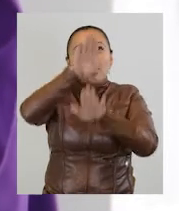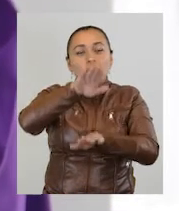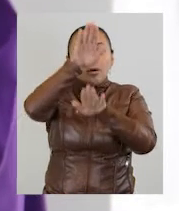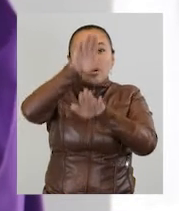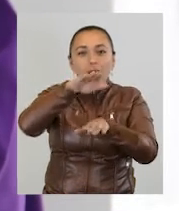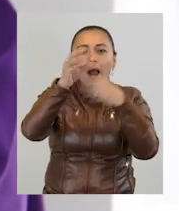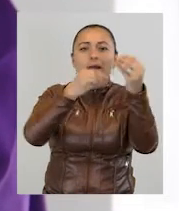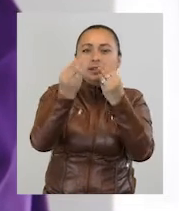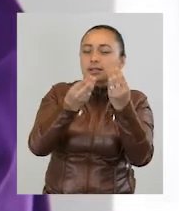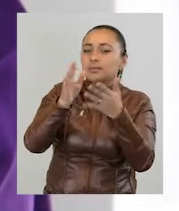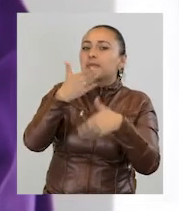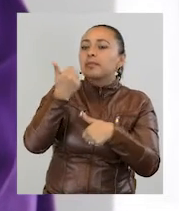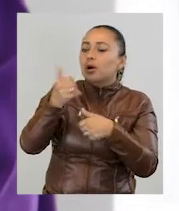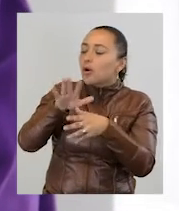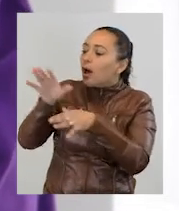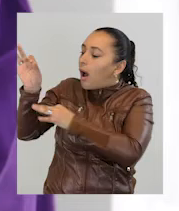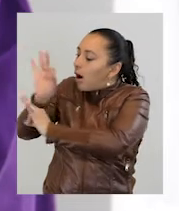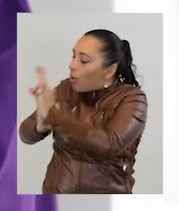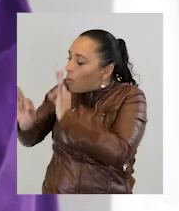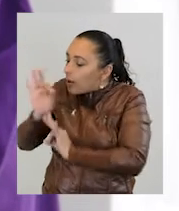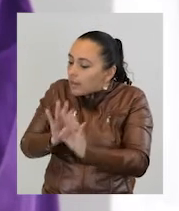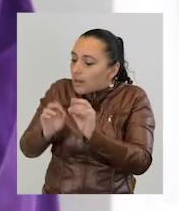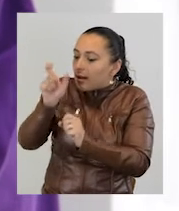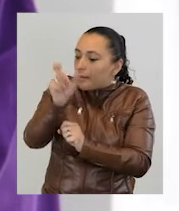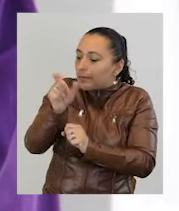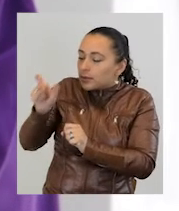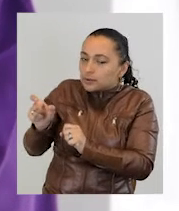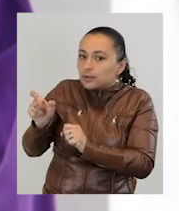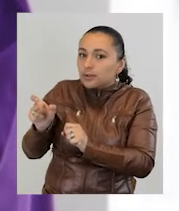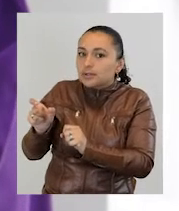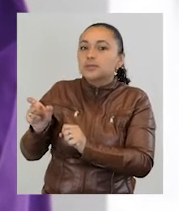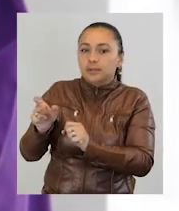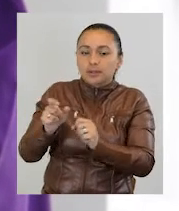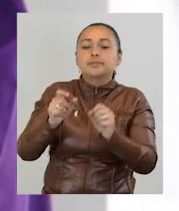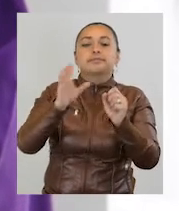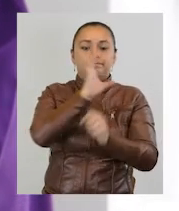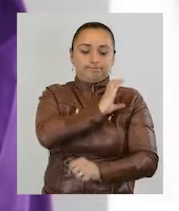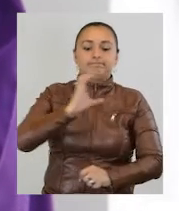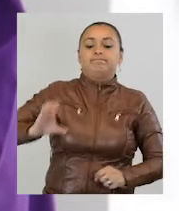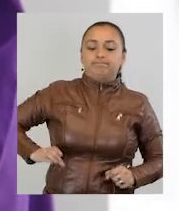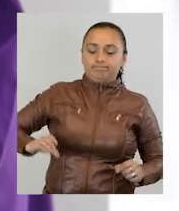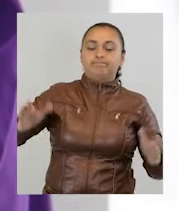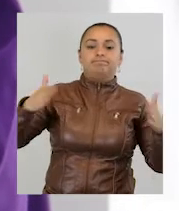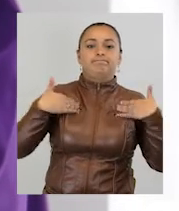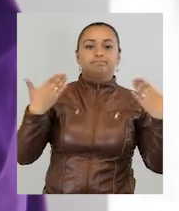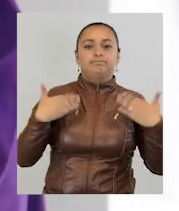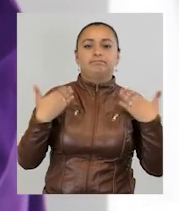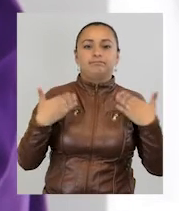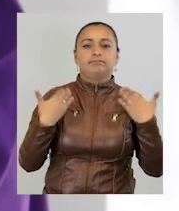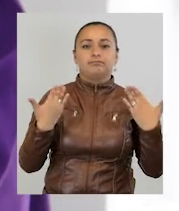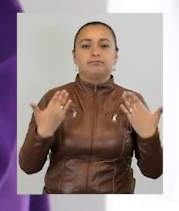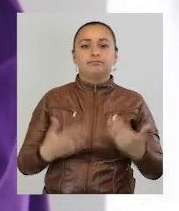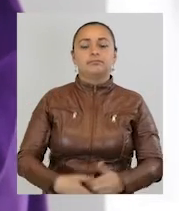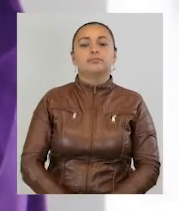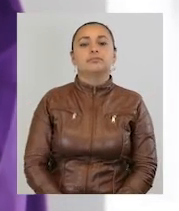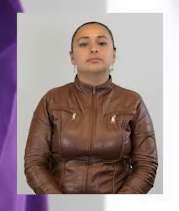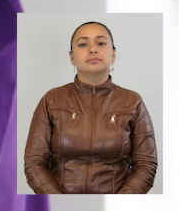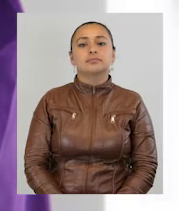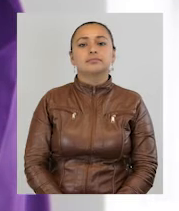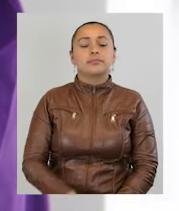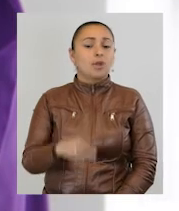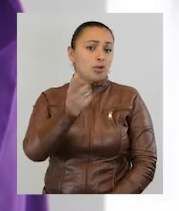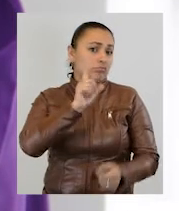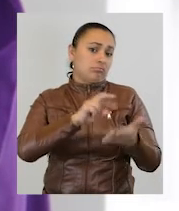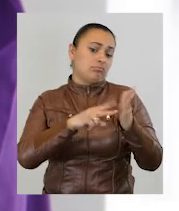lo pusiéramos en cuidar y proteger a los desamparados, Cristo estaría más contento.